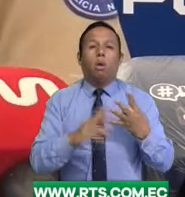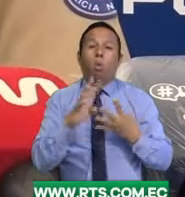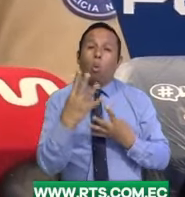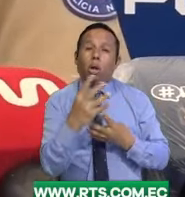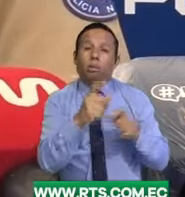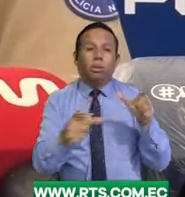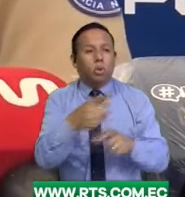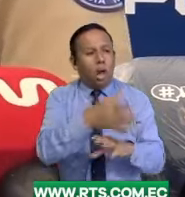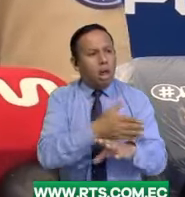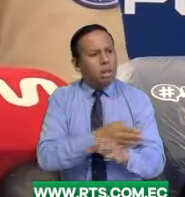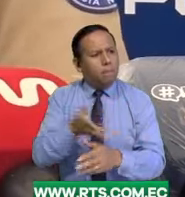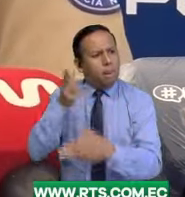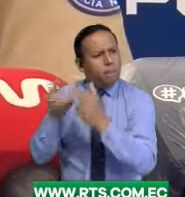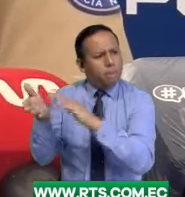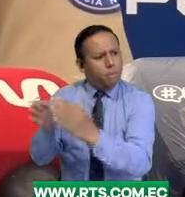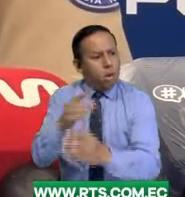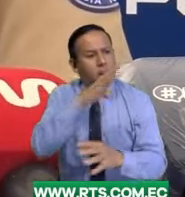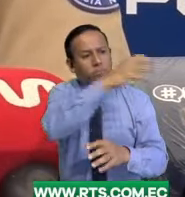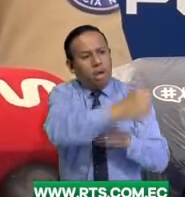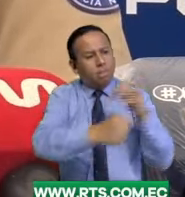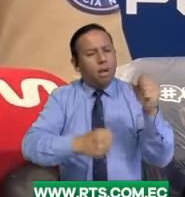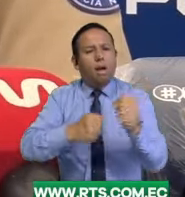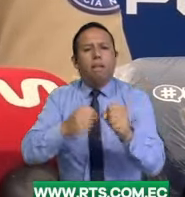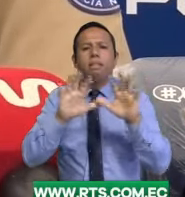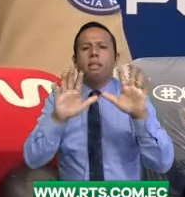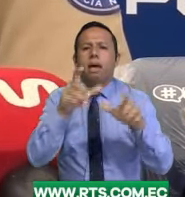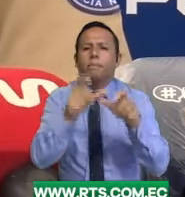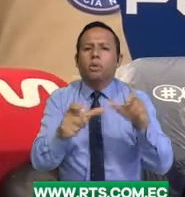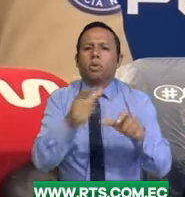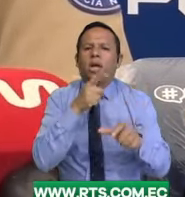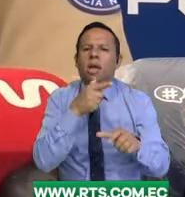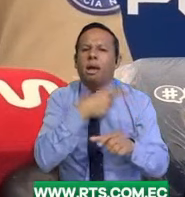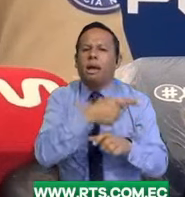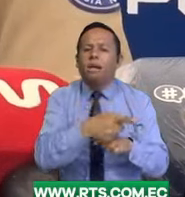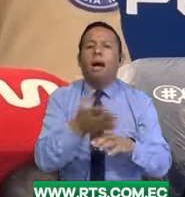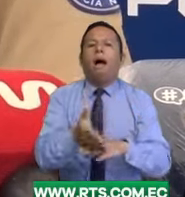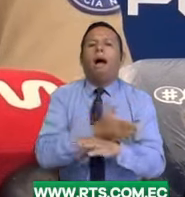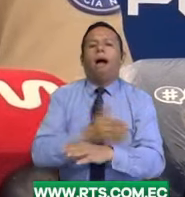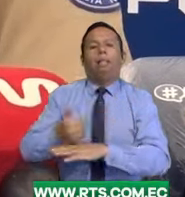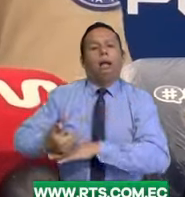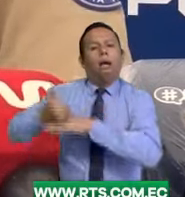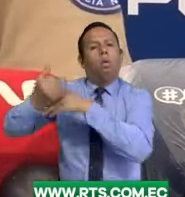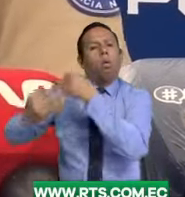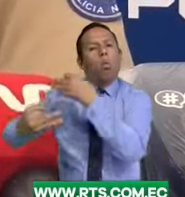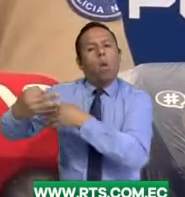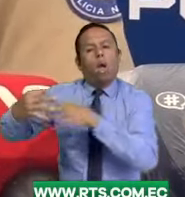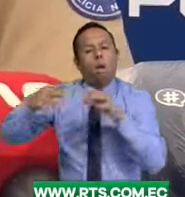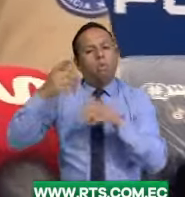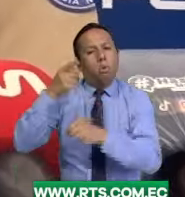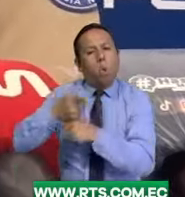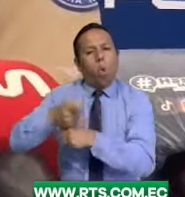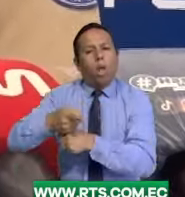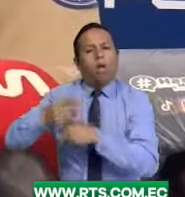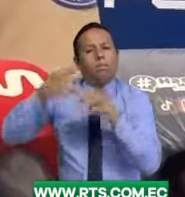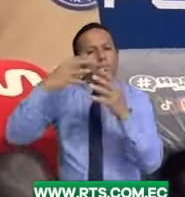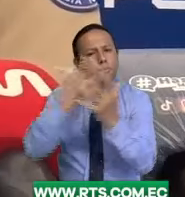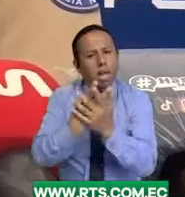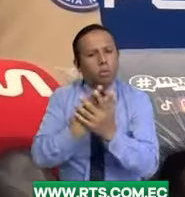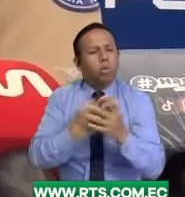delito de asesinato. Y las 10 personas que han sido, que fueron puestas a órdenes de la autoridad competente